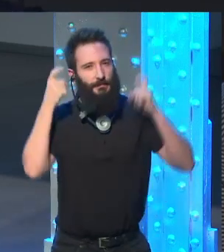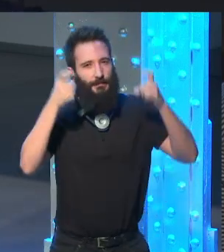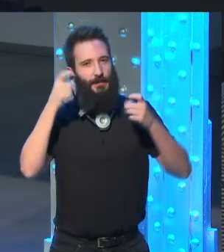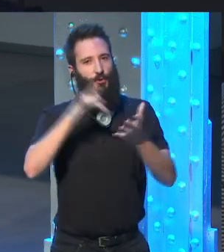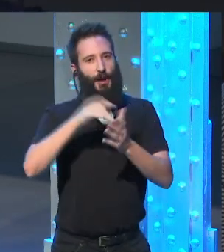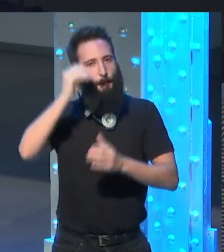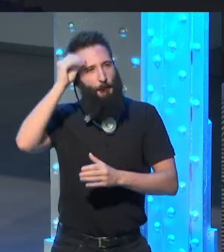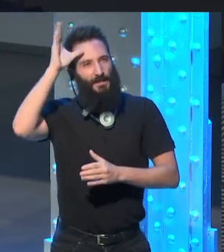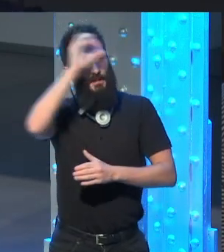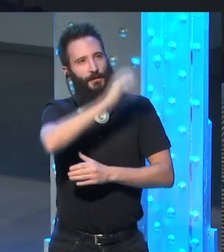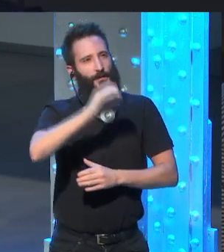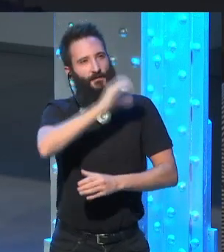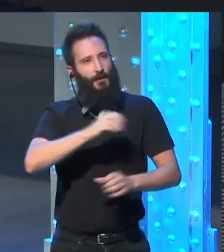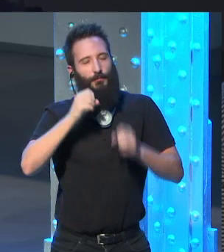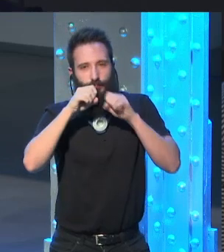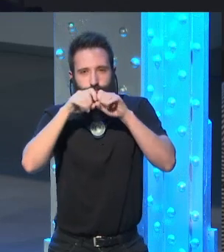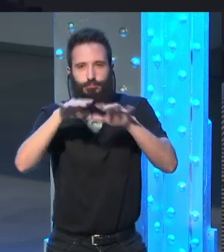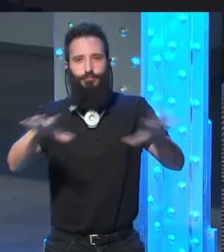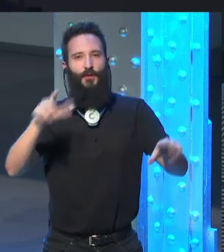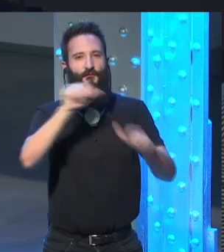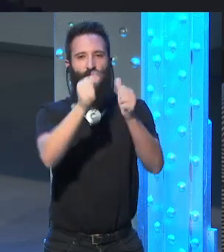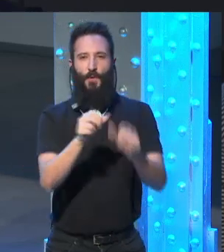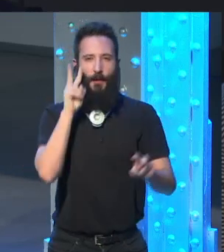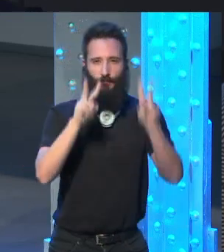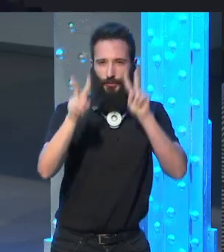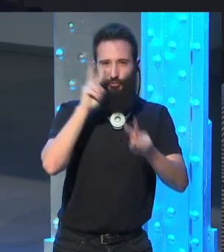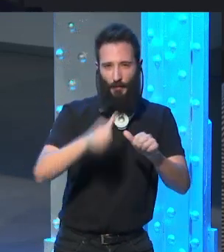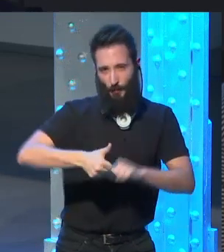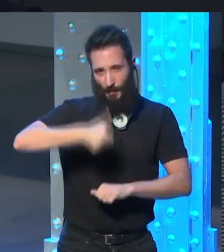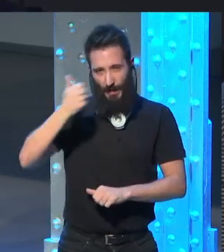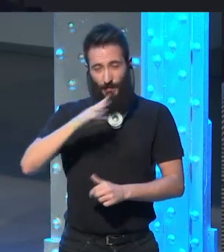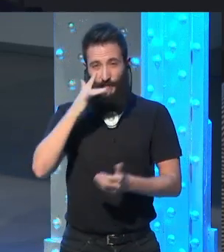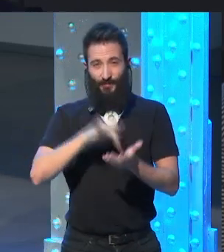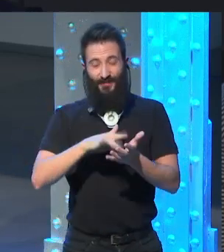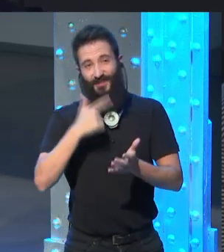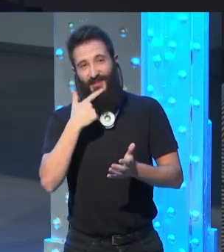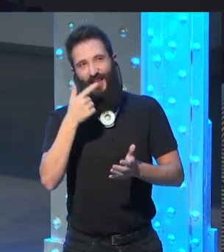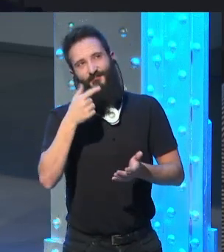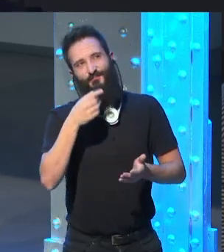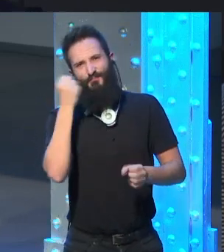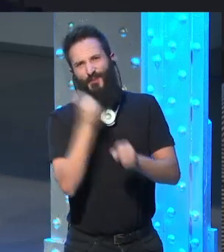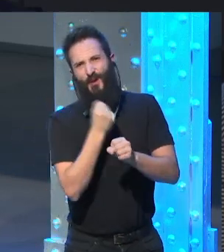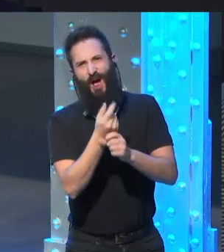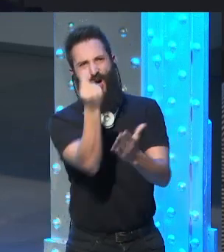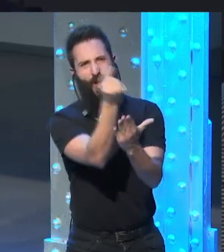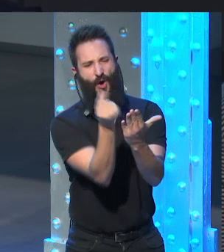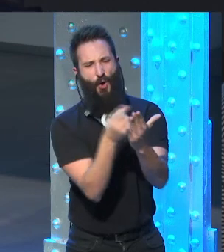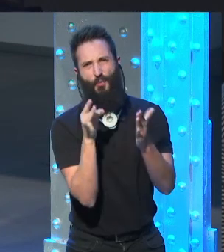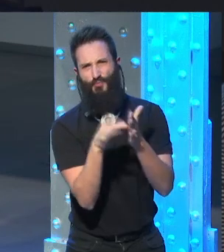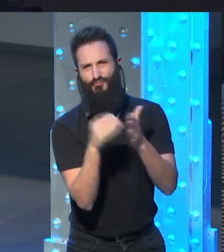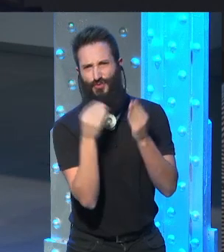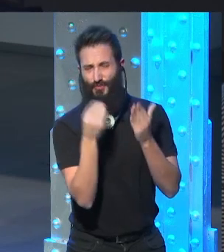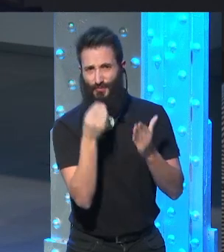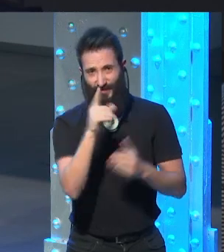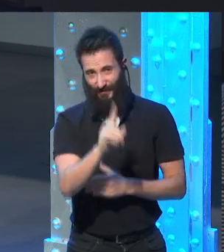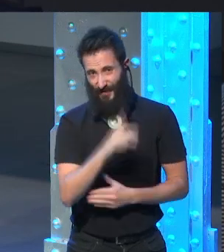el pensamiento científico de una forma visual. Y no diré que era especialmente bueno en dibujar o pintar